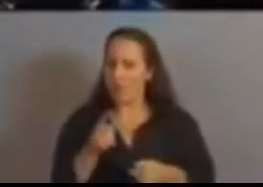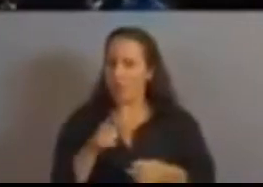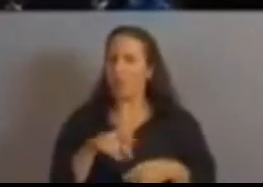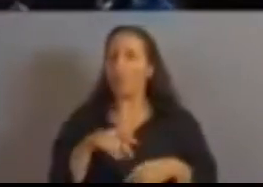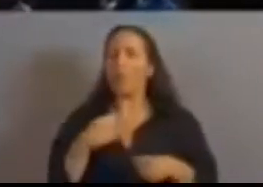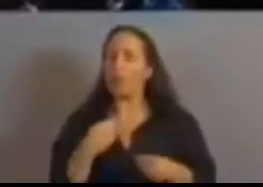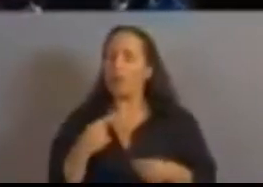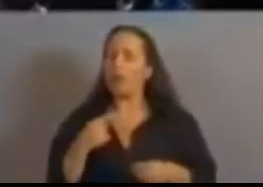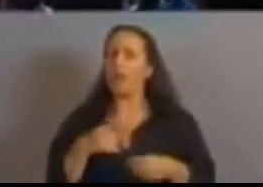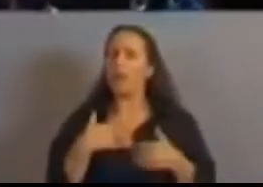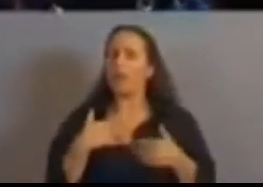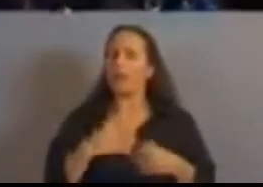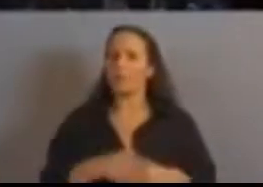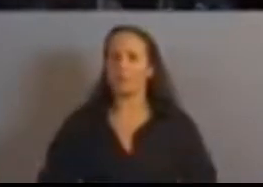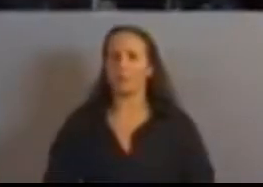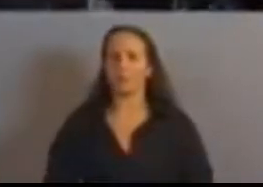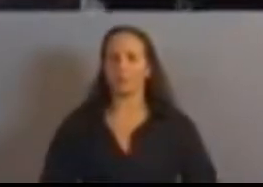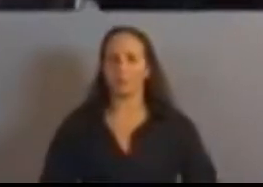Porque además